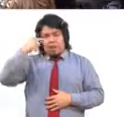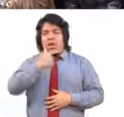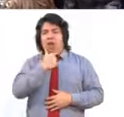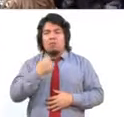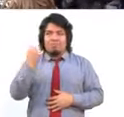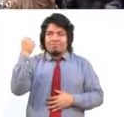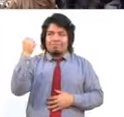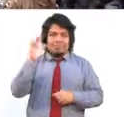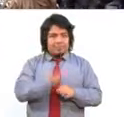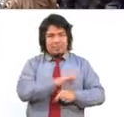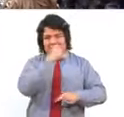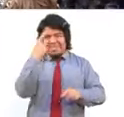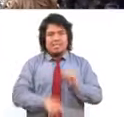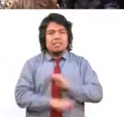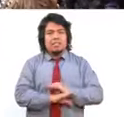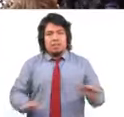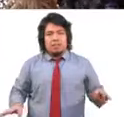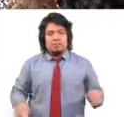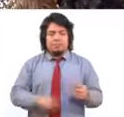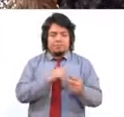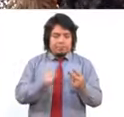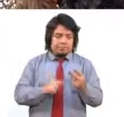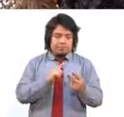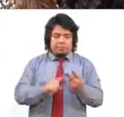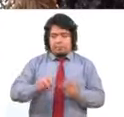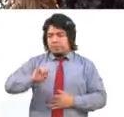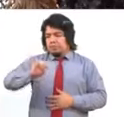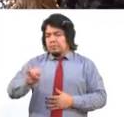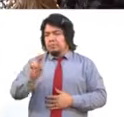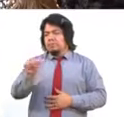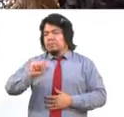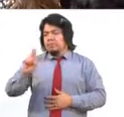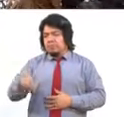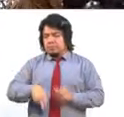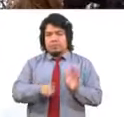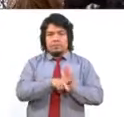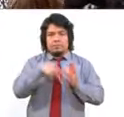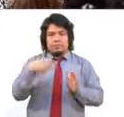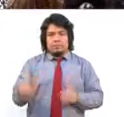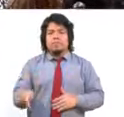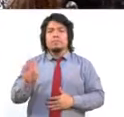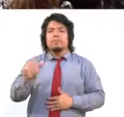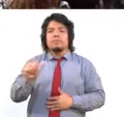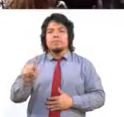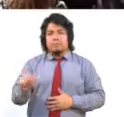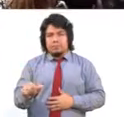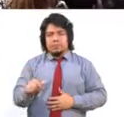gracias, buen día a todas y todos. Siguiente pregunta, Juan Raimundo Hernández, de Diario Basta.